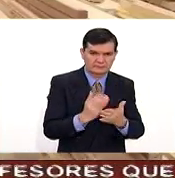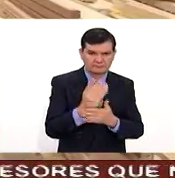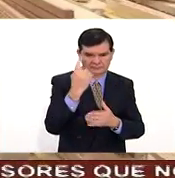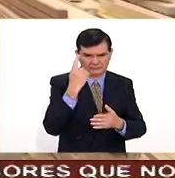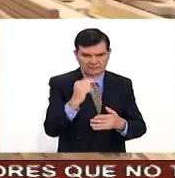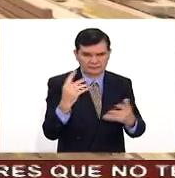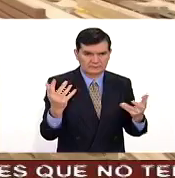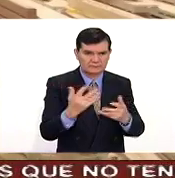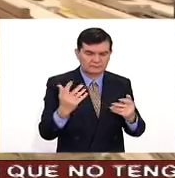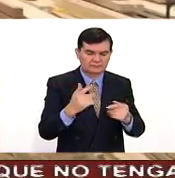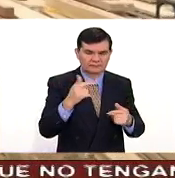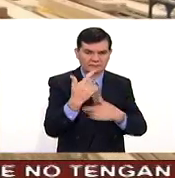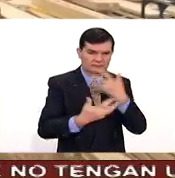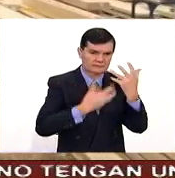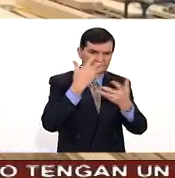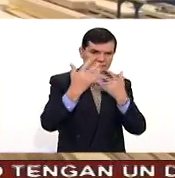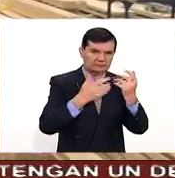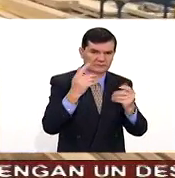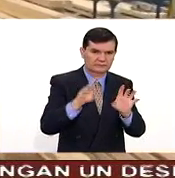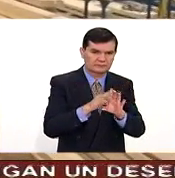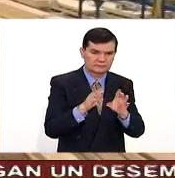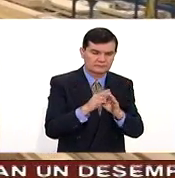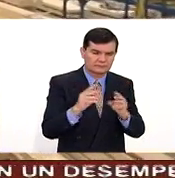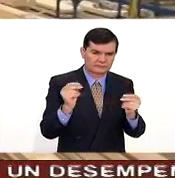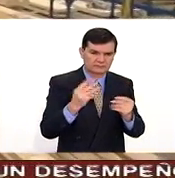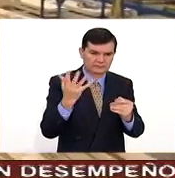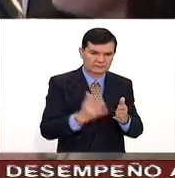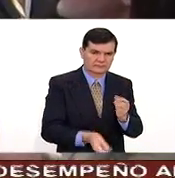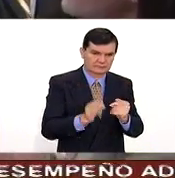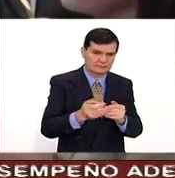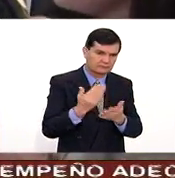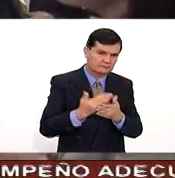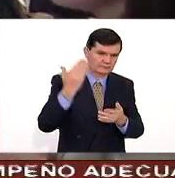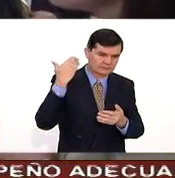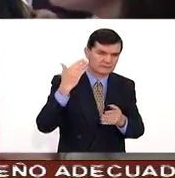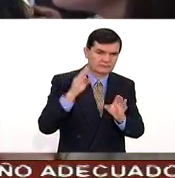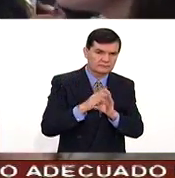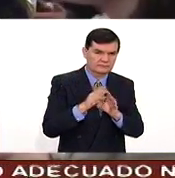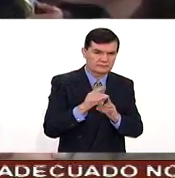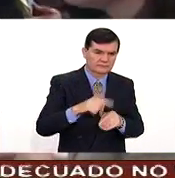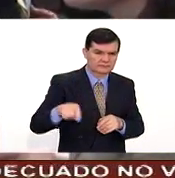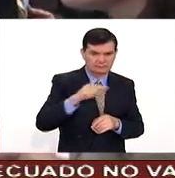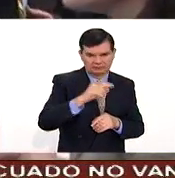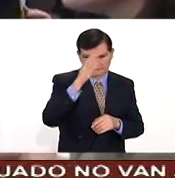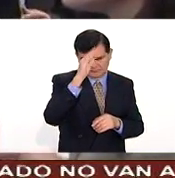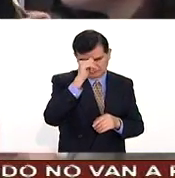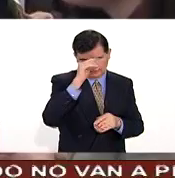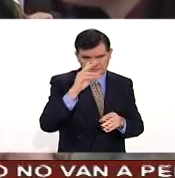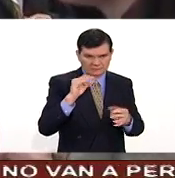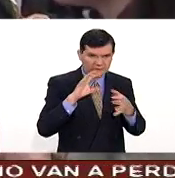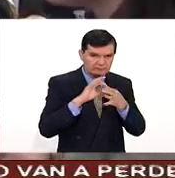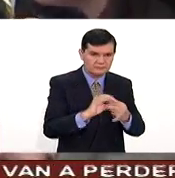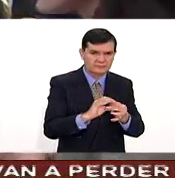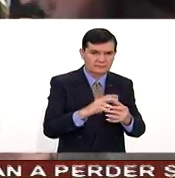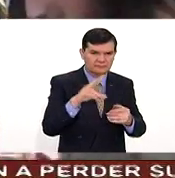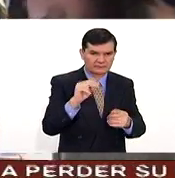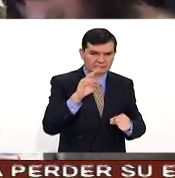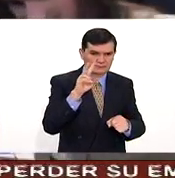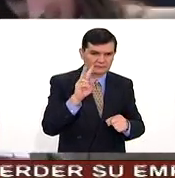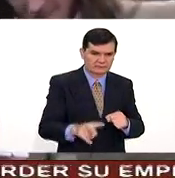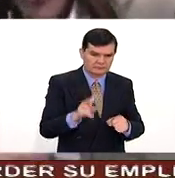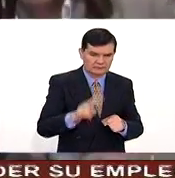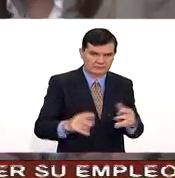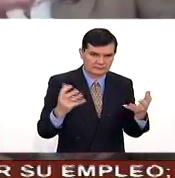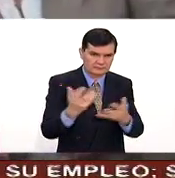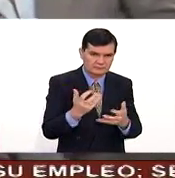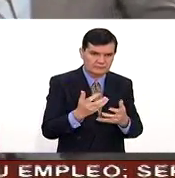la generación de gases de efecto invernadero, algo que no había ocurrido antes. Mientras estos acuerdos no sean vinculantes y no sean verificables,